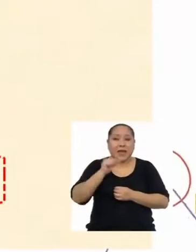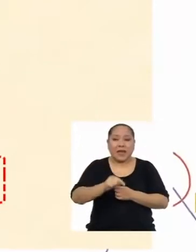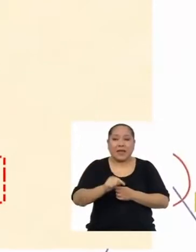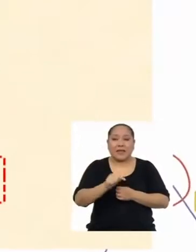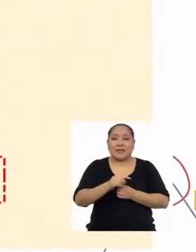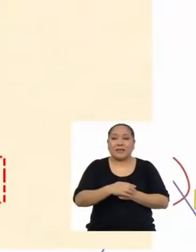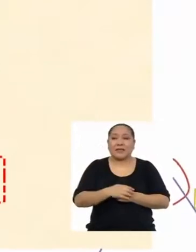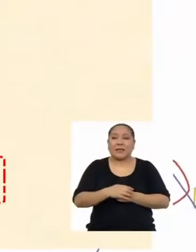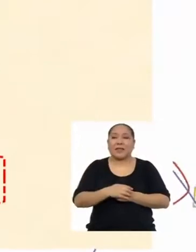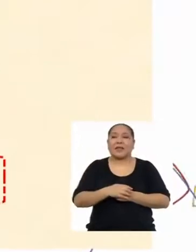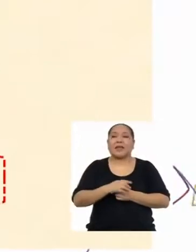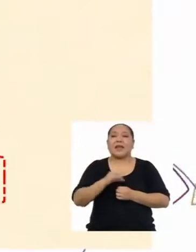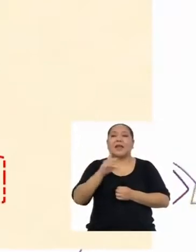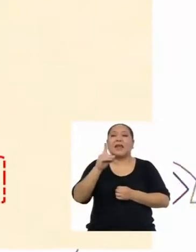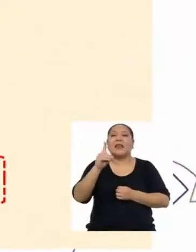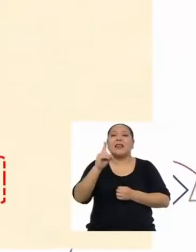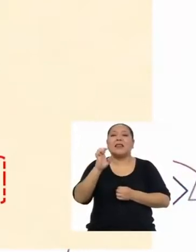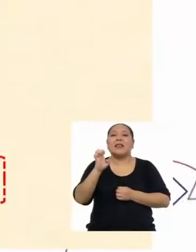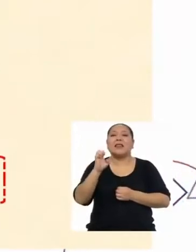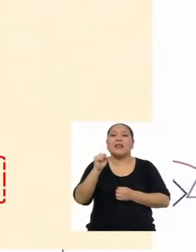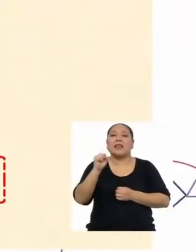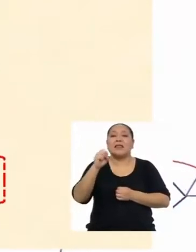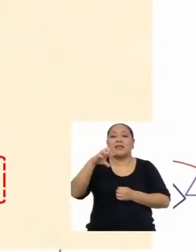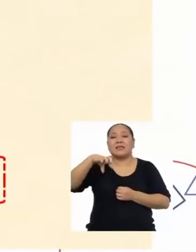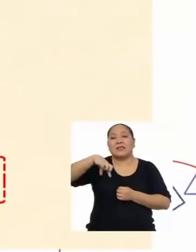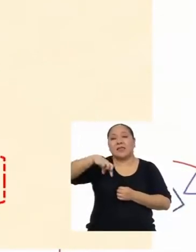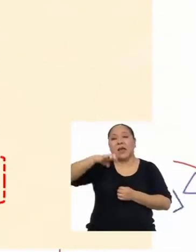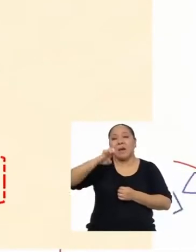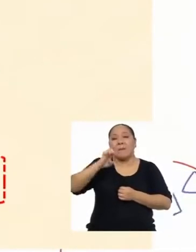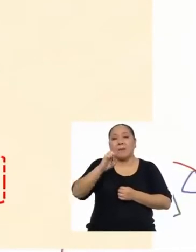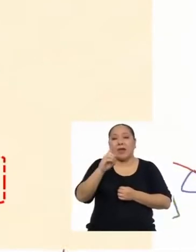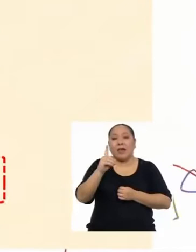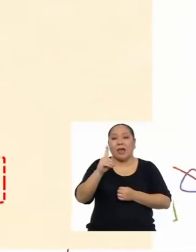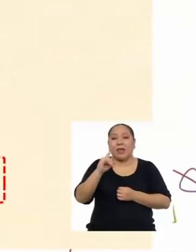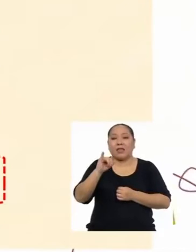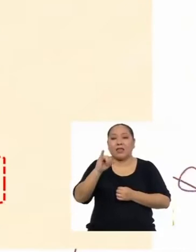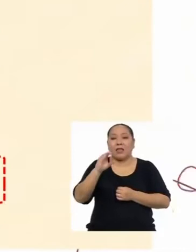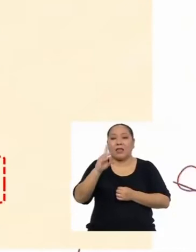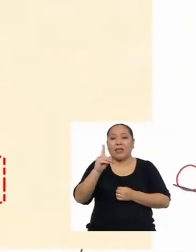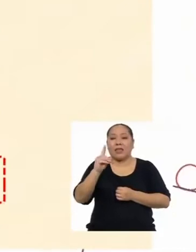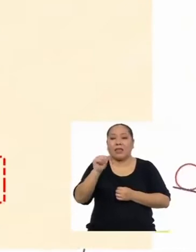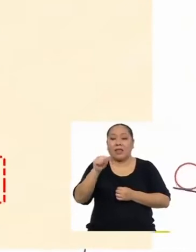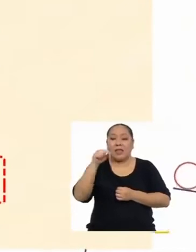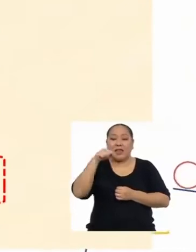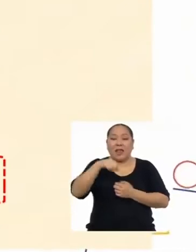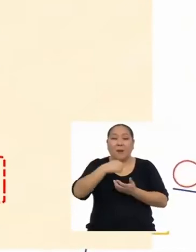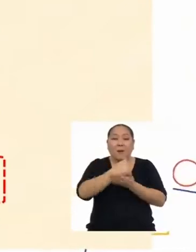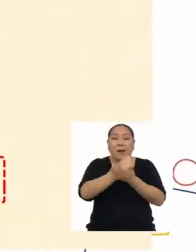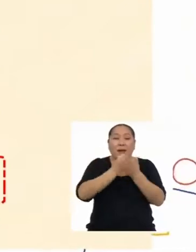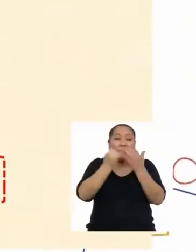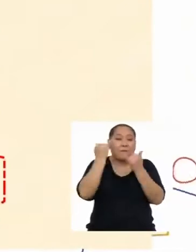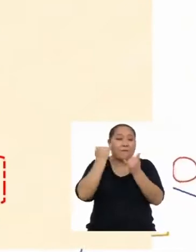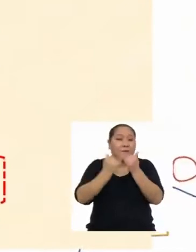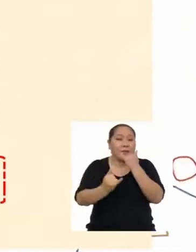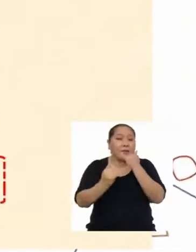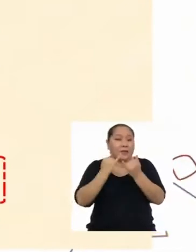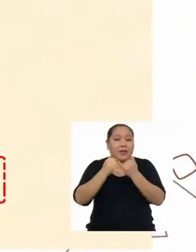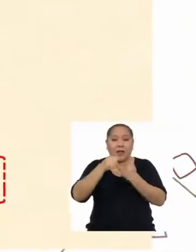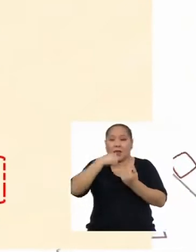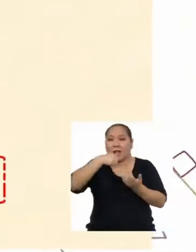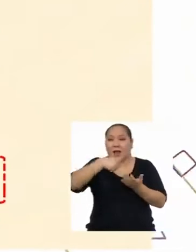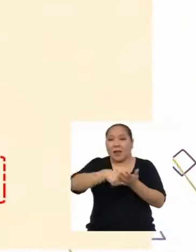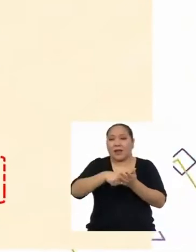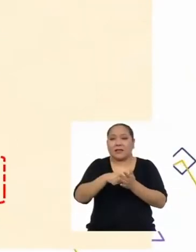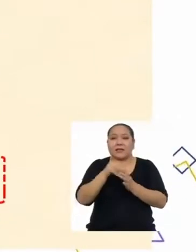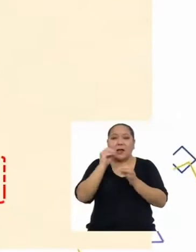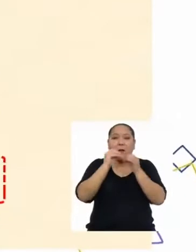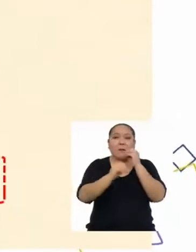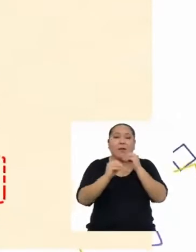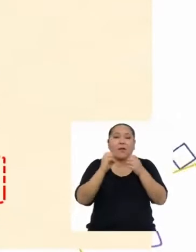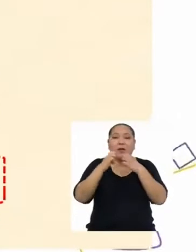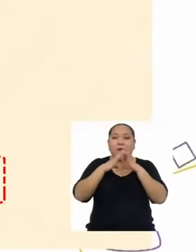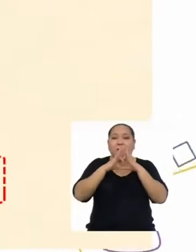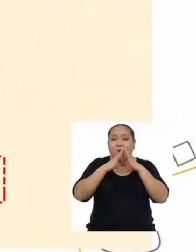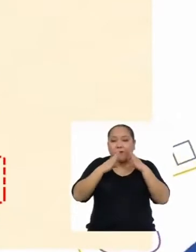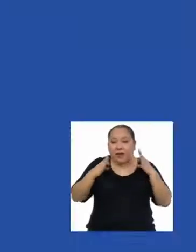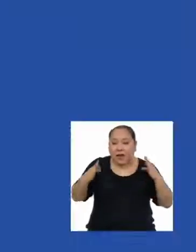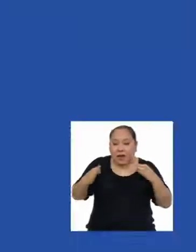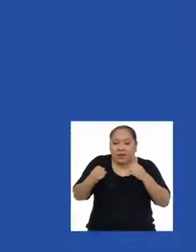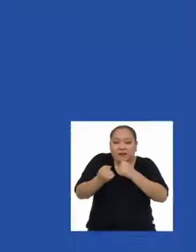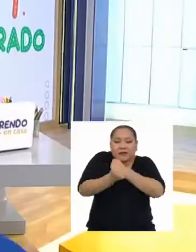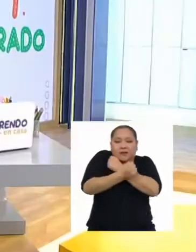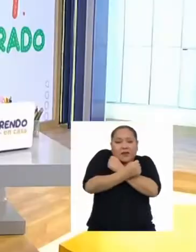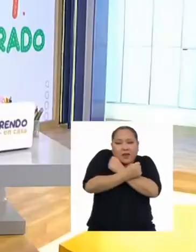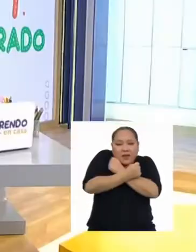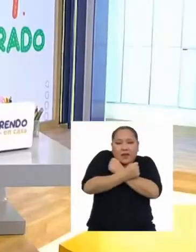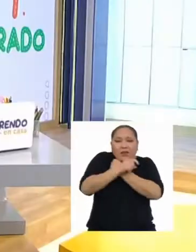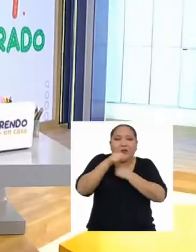cual, despedida. Es el cierre de la carta, donde por lo general se colocan frases afectuosas para